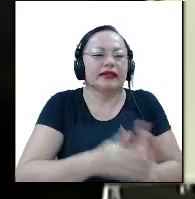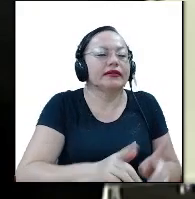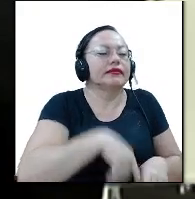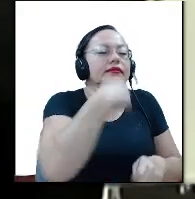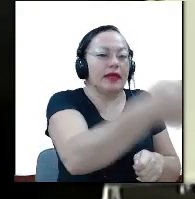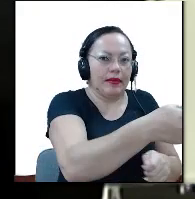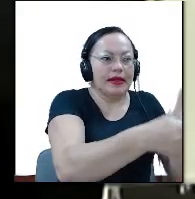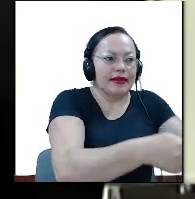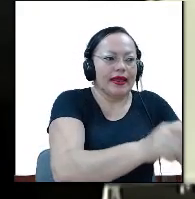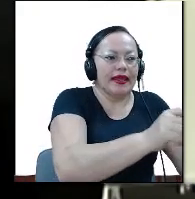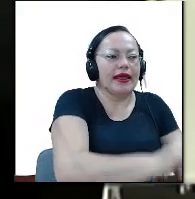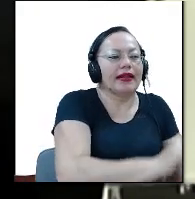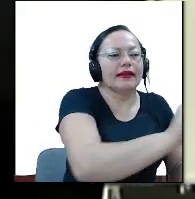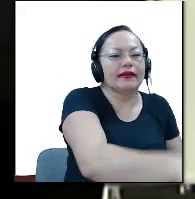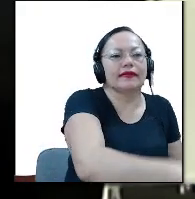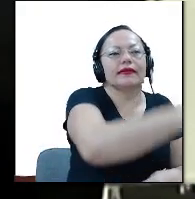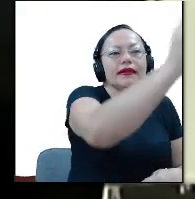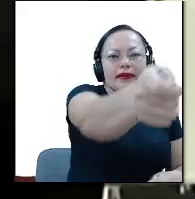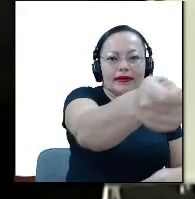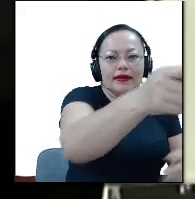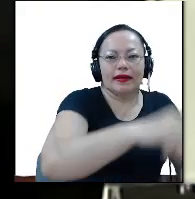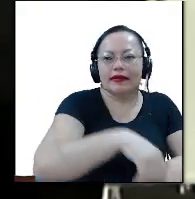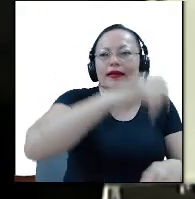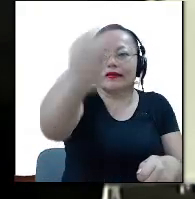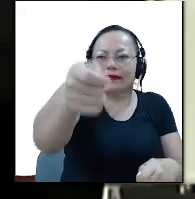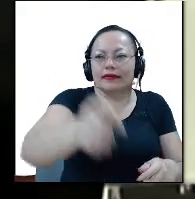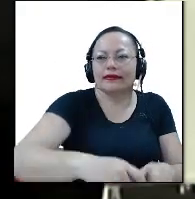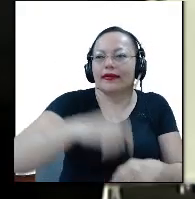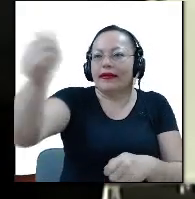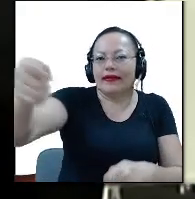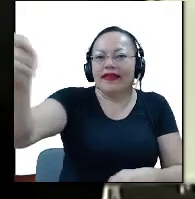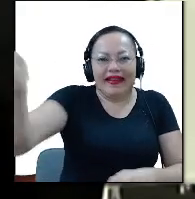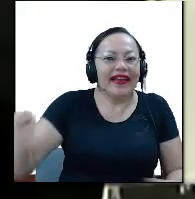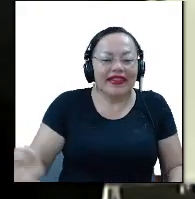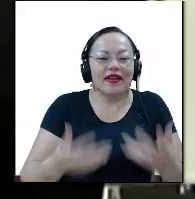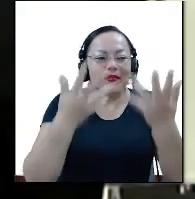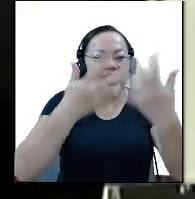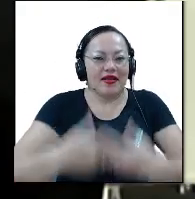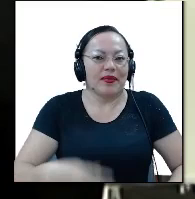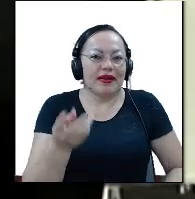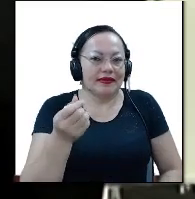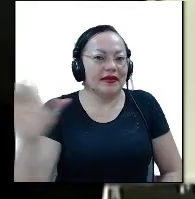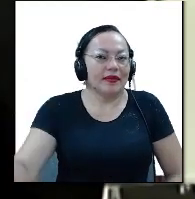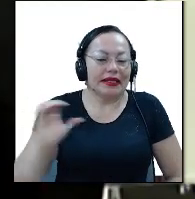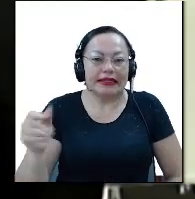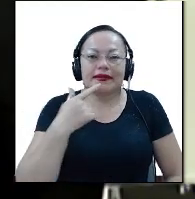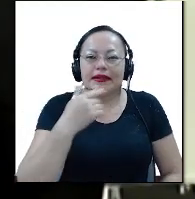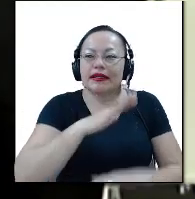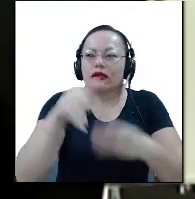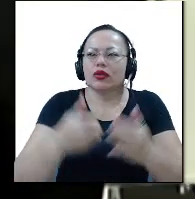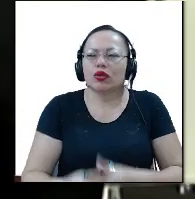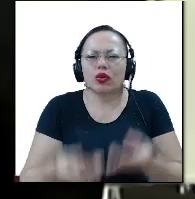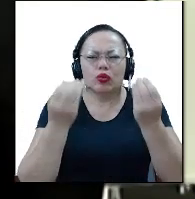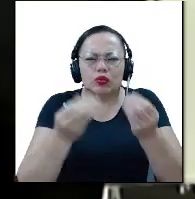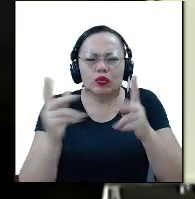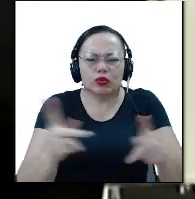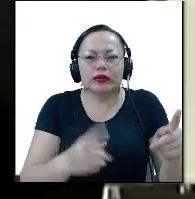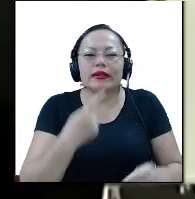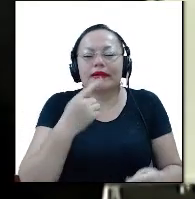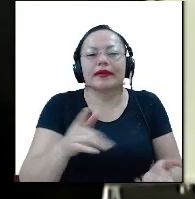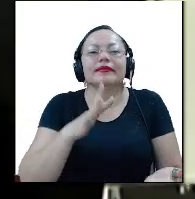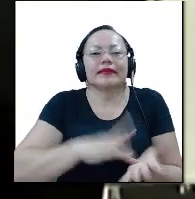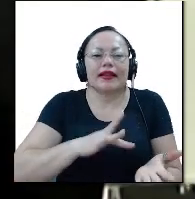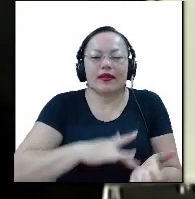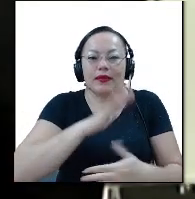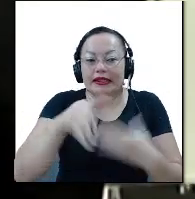el sueldo de esas otras personas que también están esperando que la empresa les pague el sueldito. Es decir, muchas personas también dependen